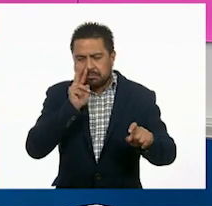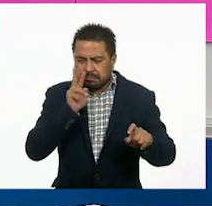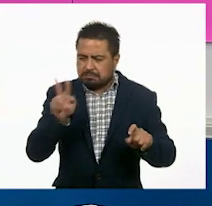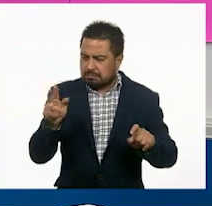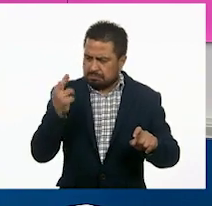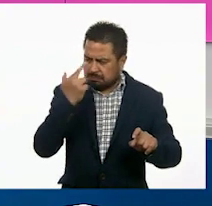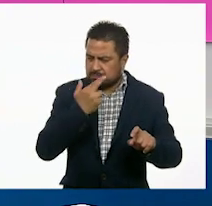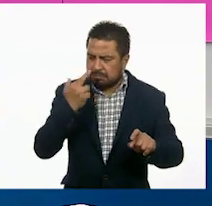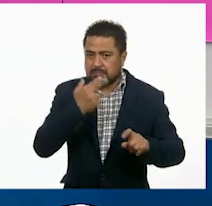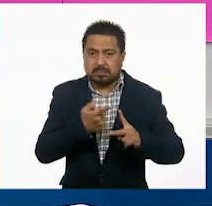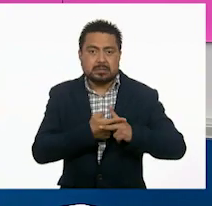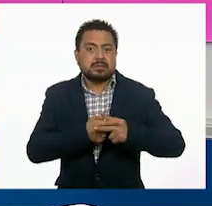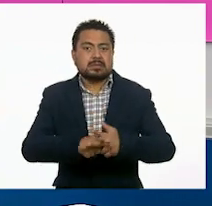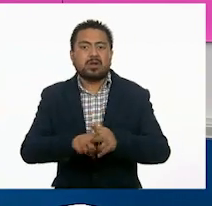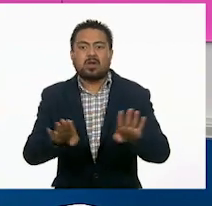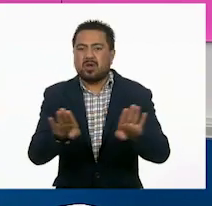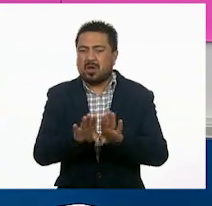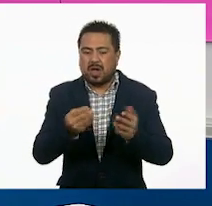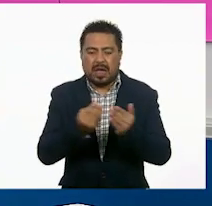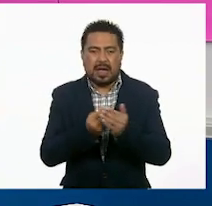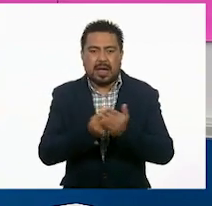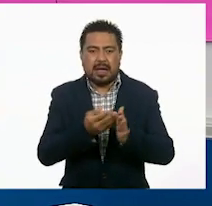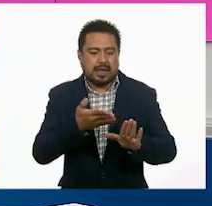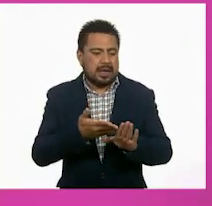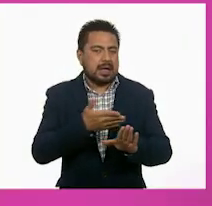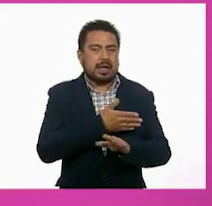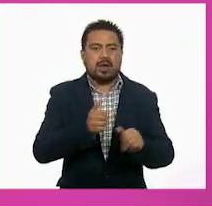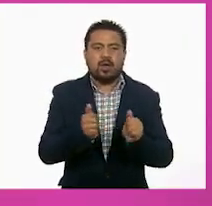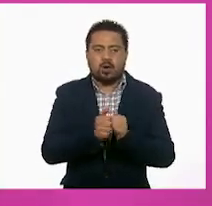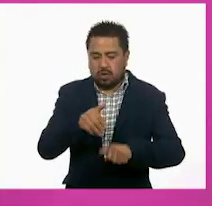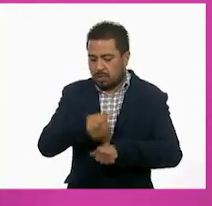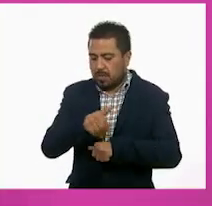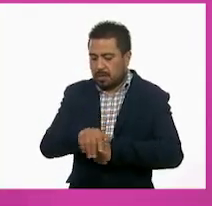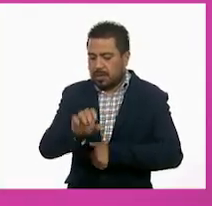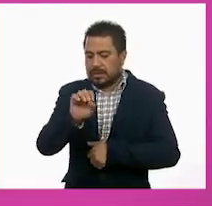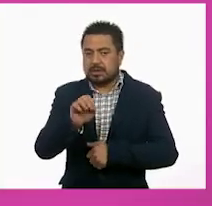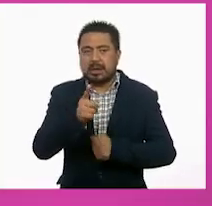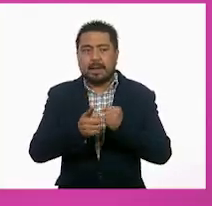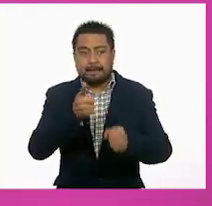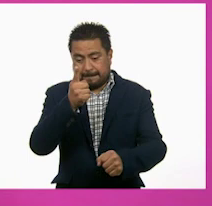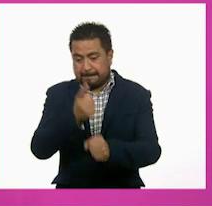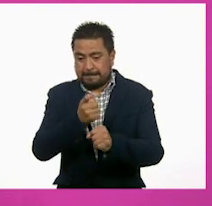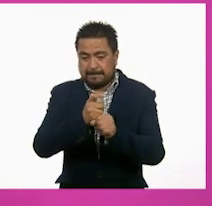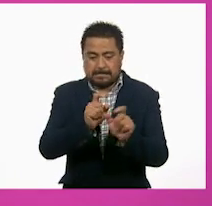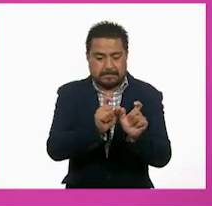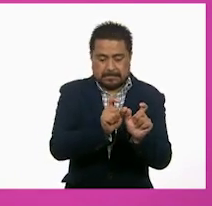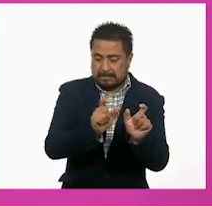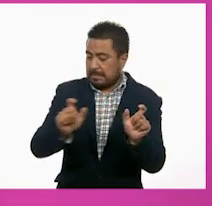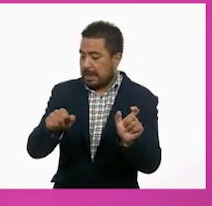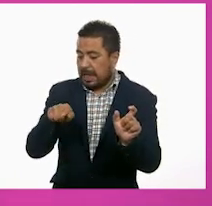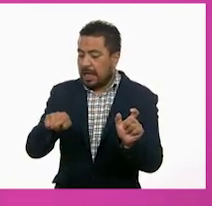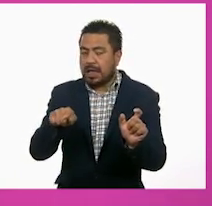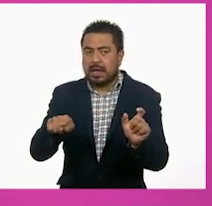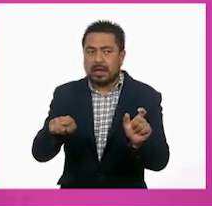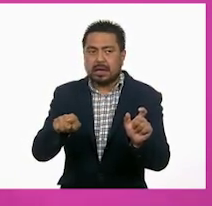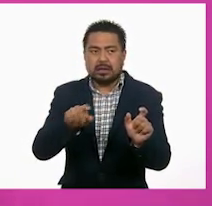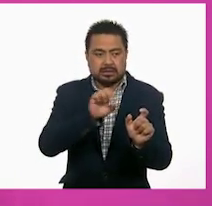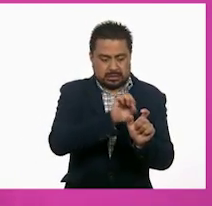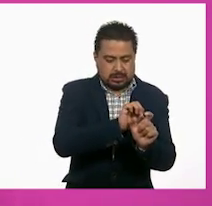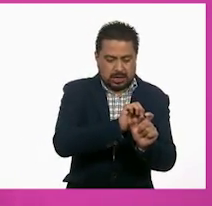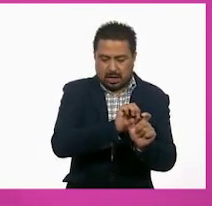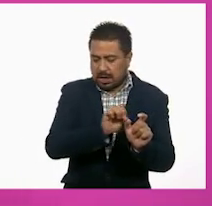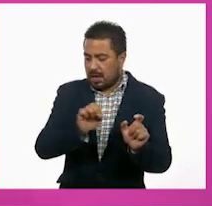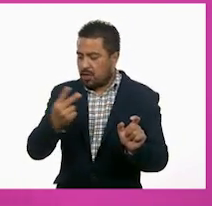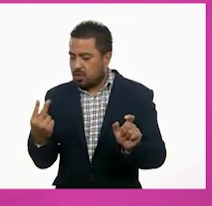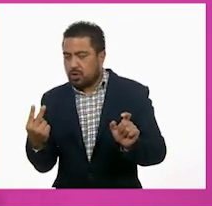observamos, inicia, como la clase pasada también, con un número cero y el primer segmento lo determina el cero y el